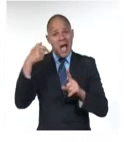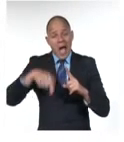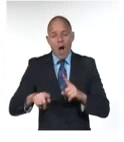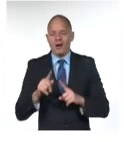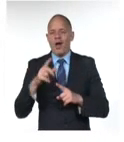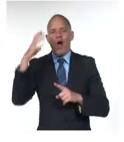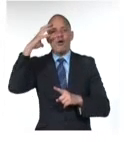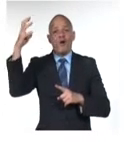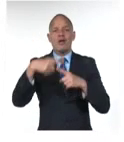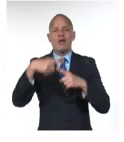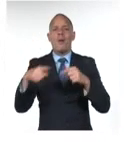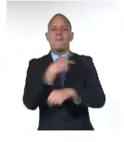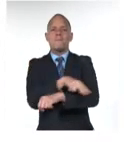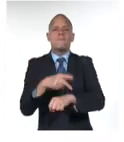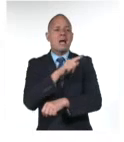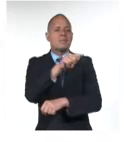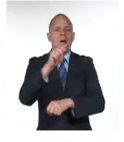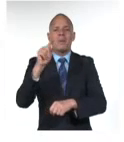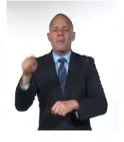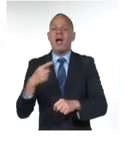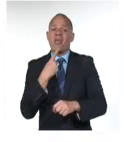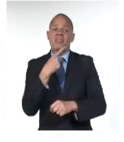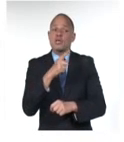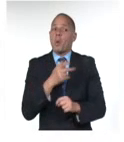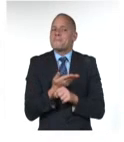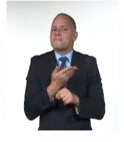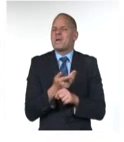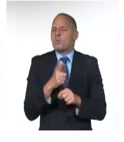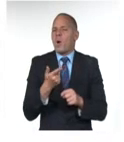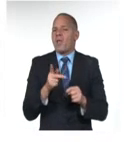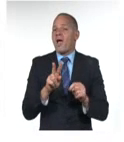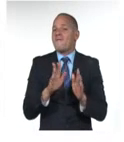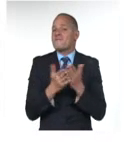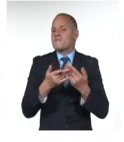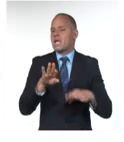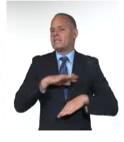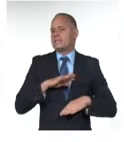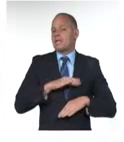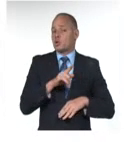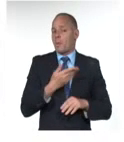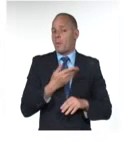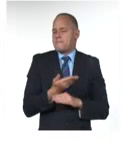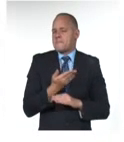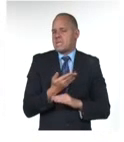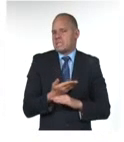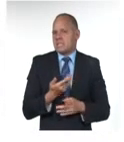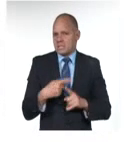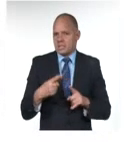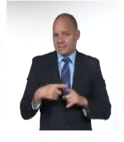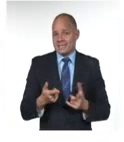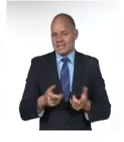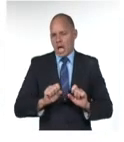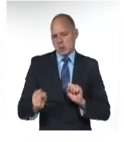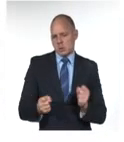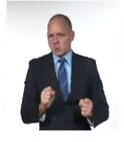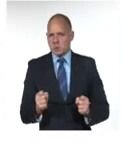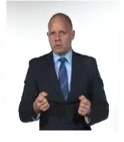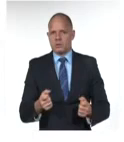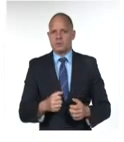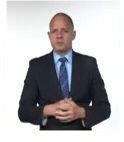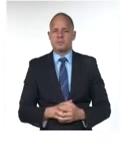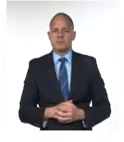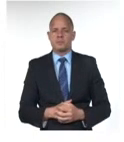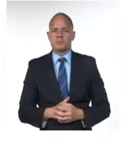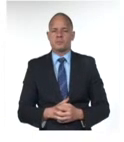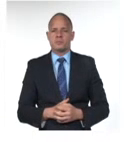región para que exijan visas a los cubanos que aspiran a aprovecharse del permanente estímulo a la emigración hacia los Estados